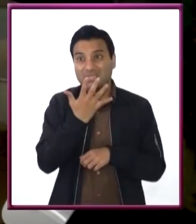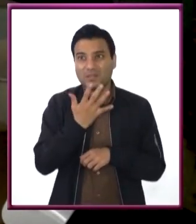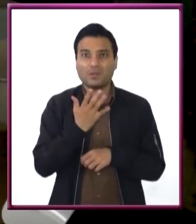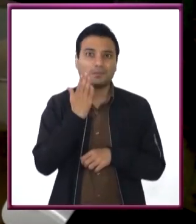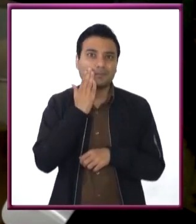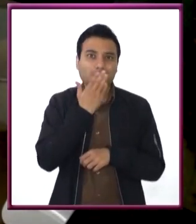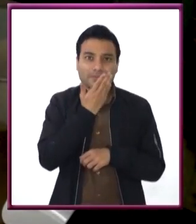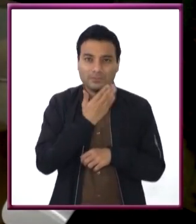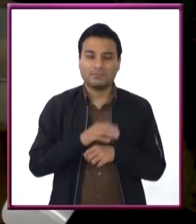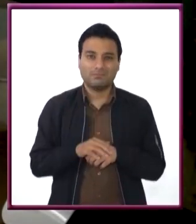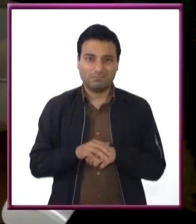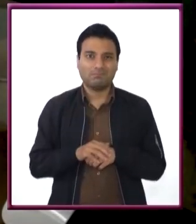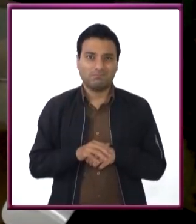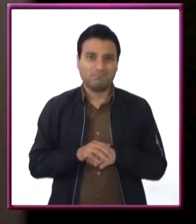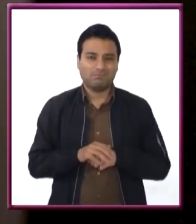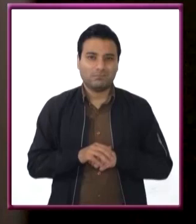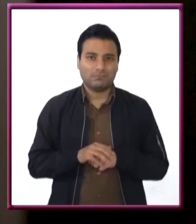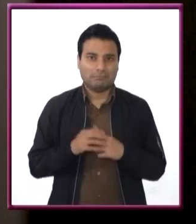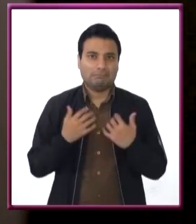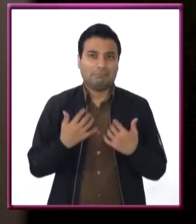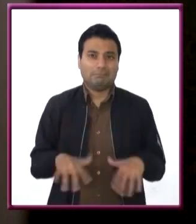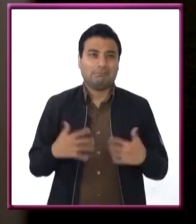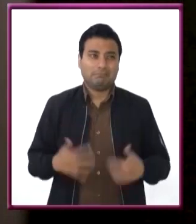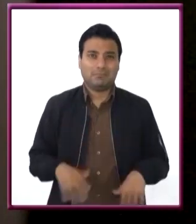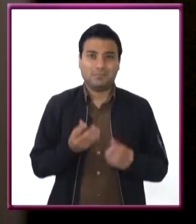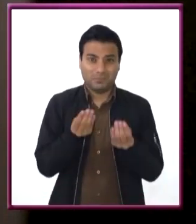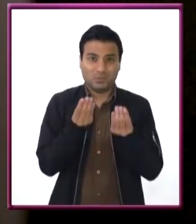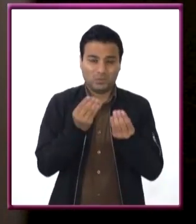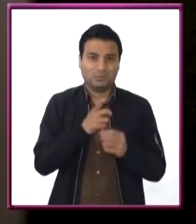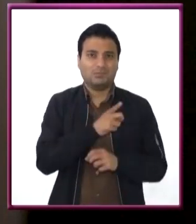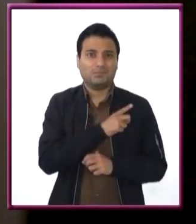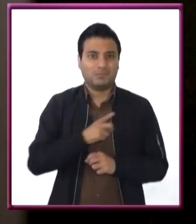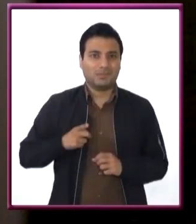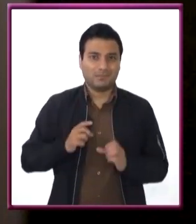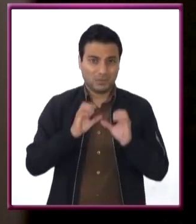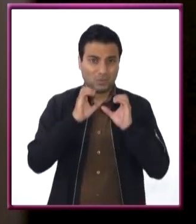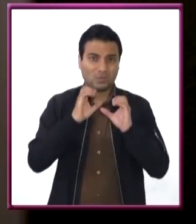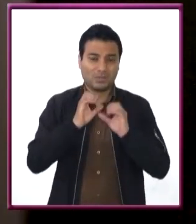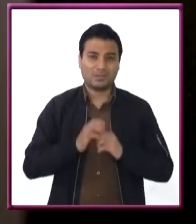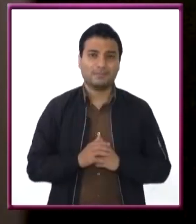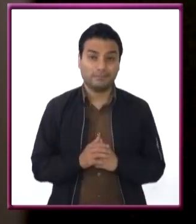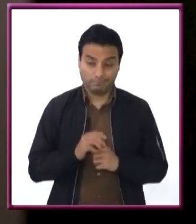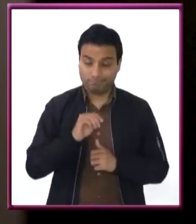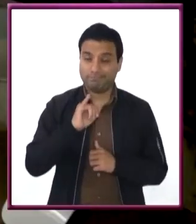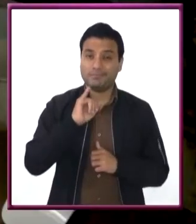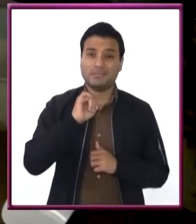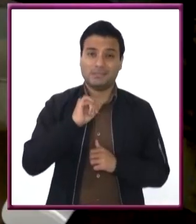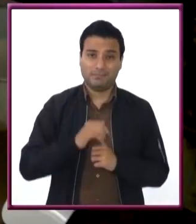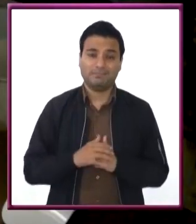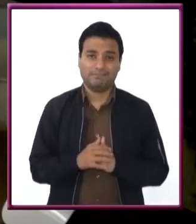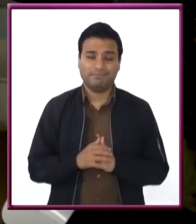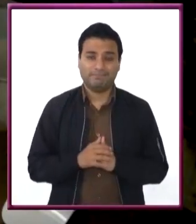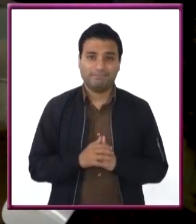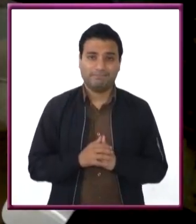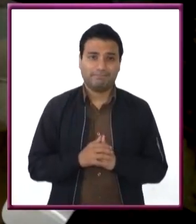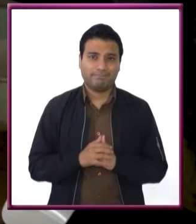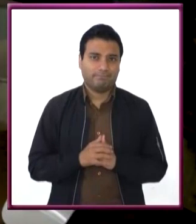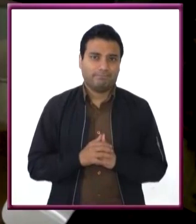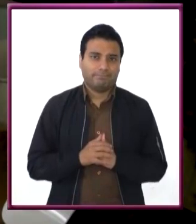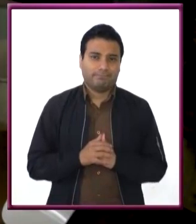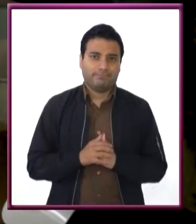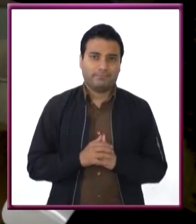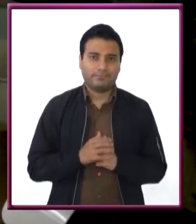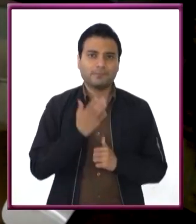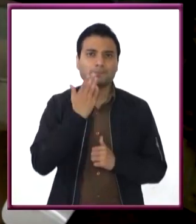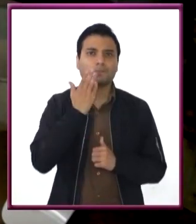un solo alimento. Oh, sí, es demasiado. Habría que medir un poco más ese consumo, ¿no? Sí, porque a final de cuentas, pues